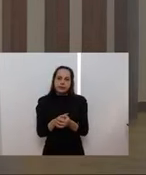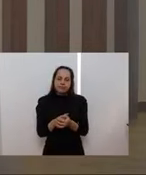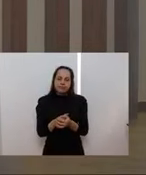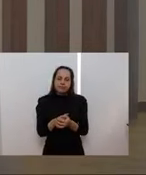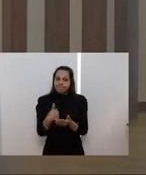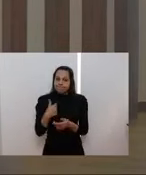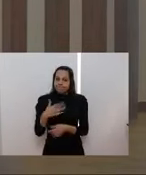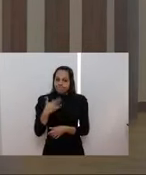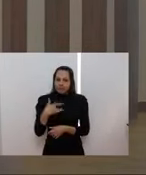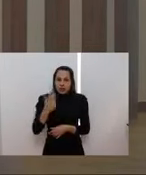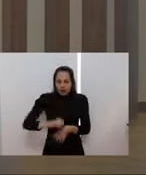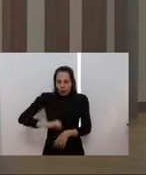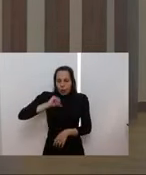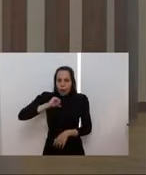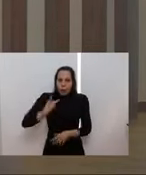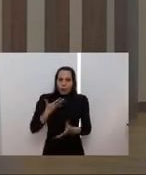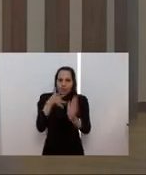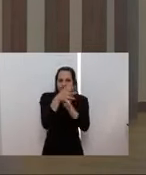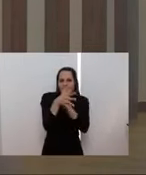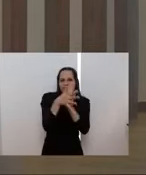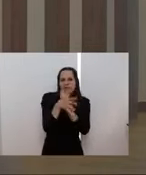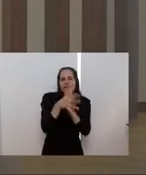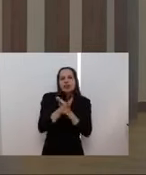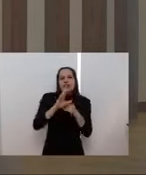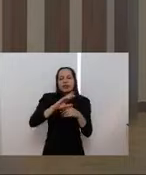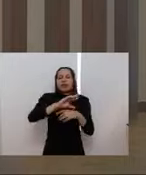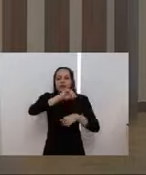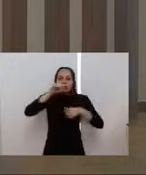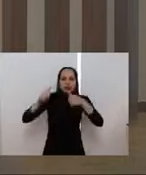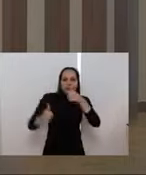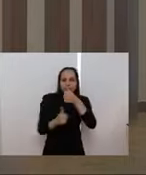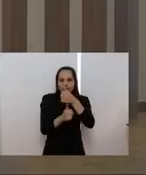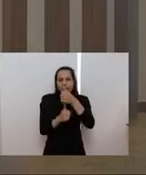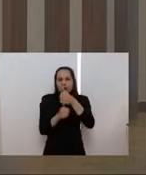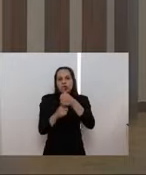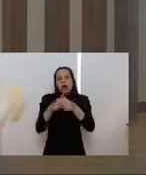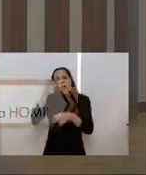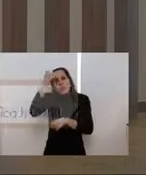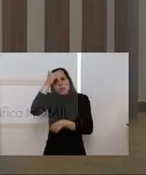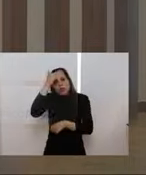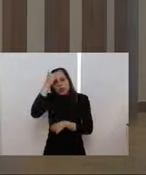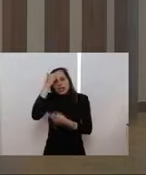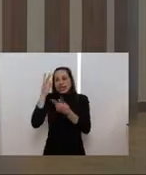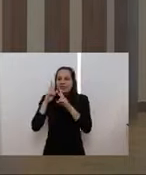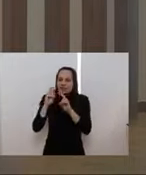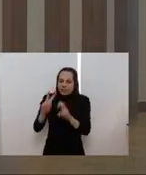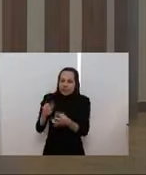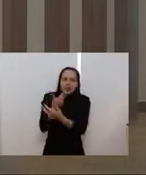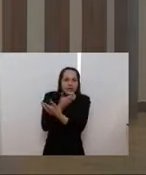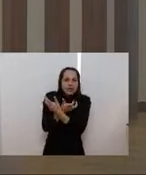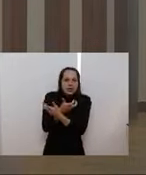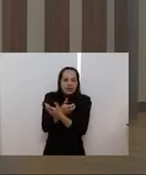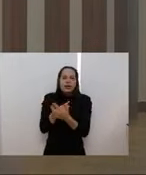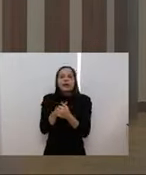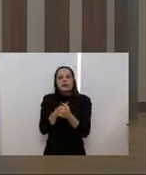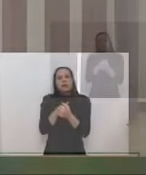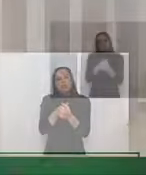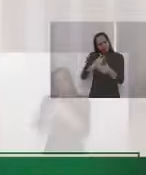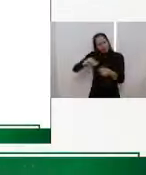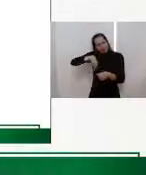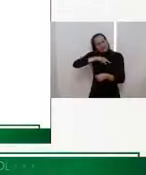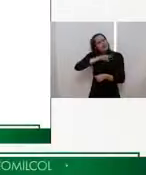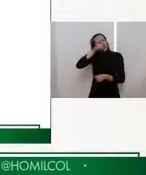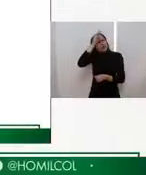orgullo estar liderando la subdirección de docencia investigación científica nuestro hospital se ha caracterizado por la